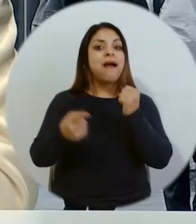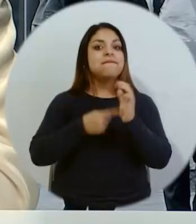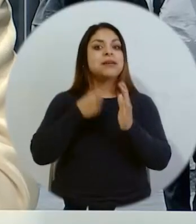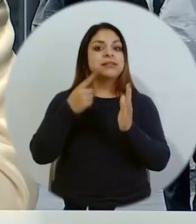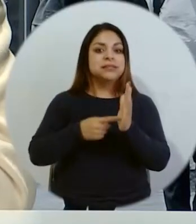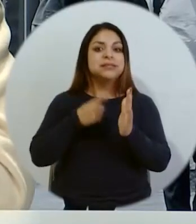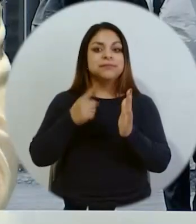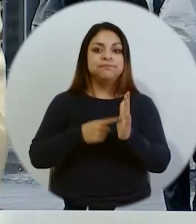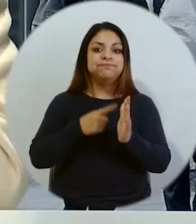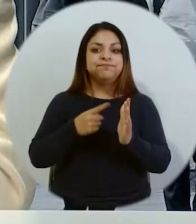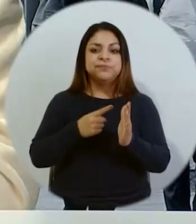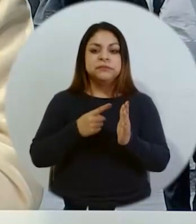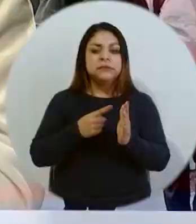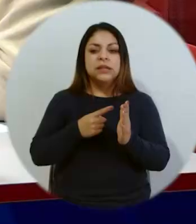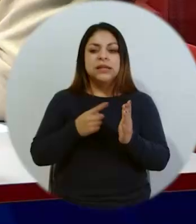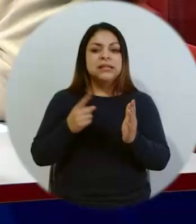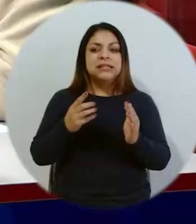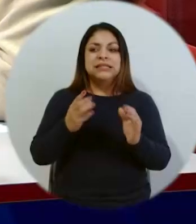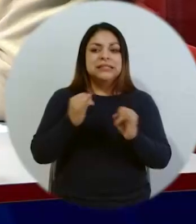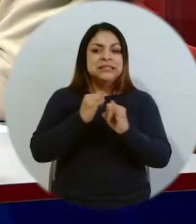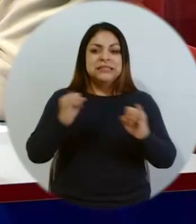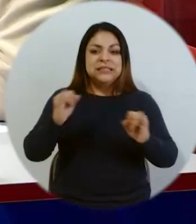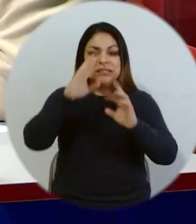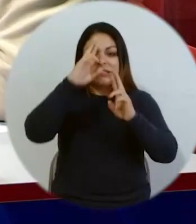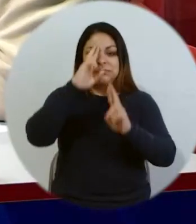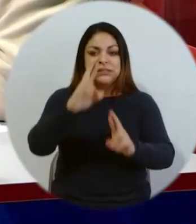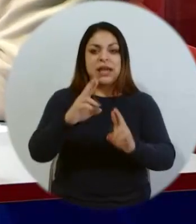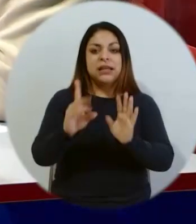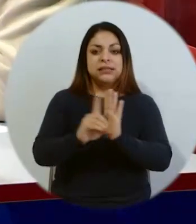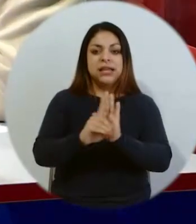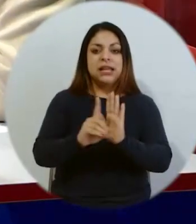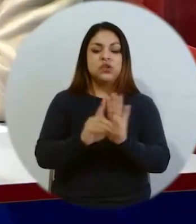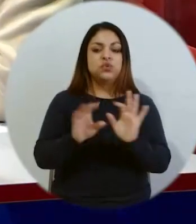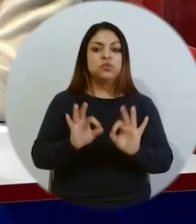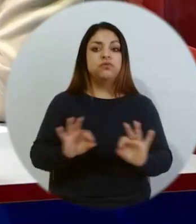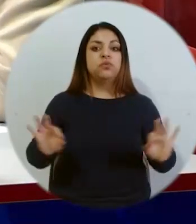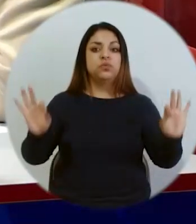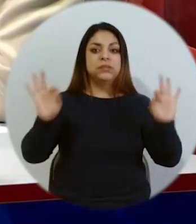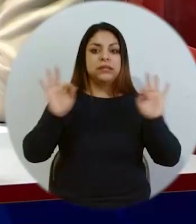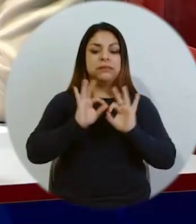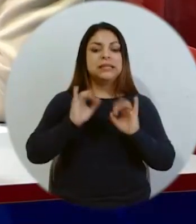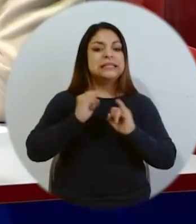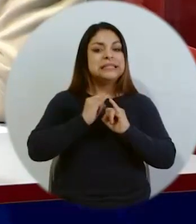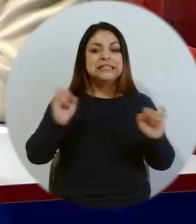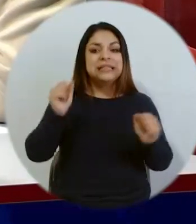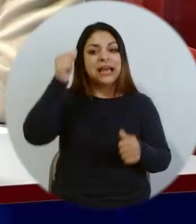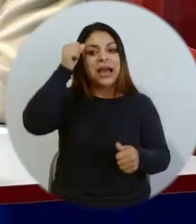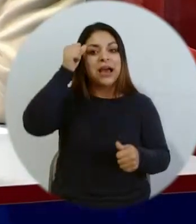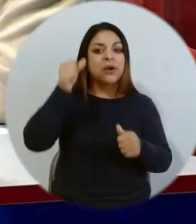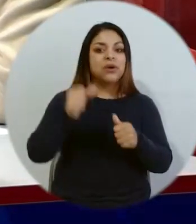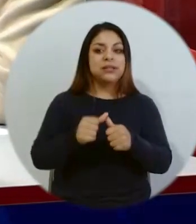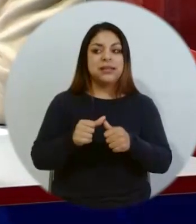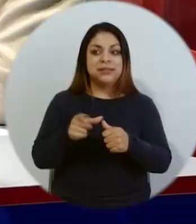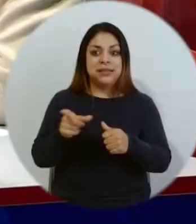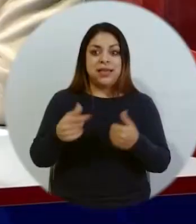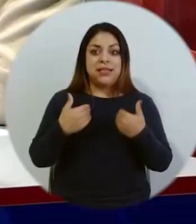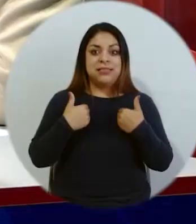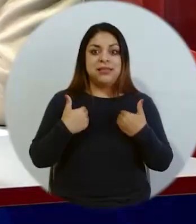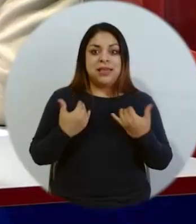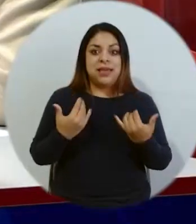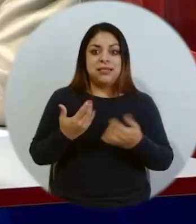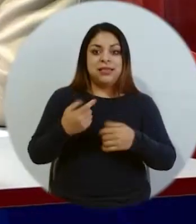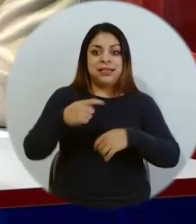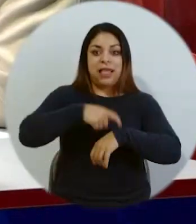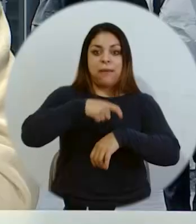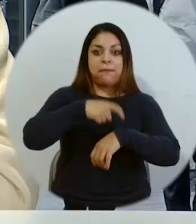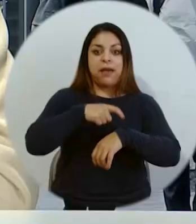veces con una línea autocentrista, sin respetar sus derechos fundamentales, sin acordarse que está en una